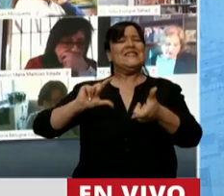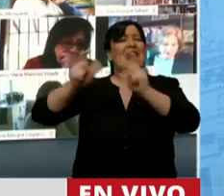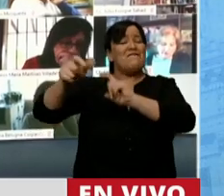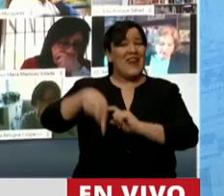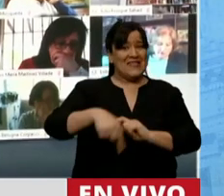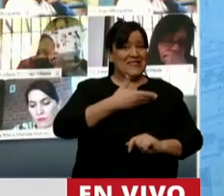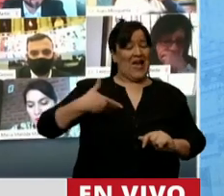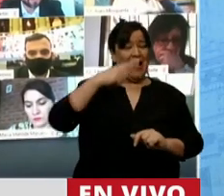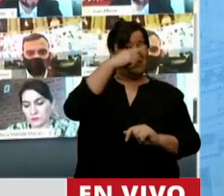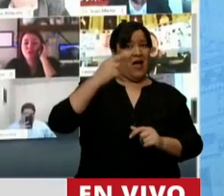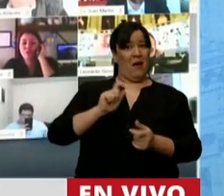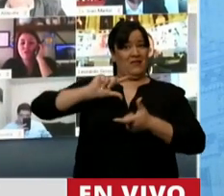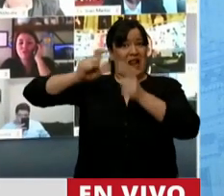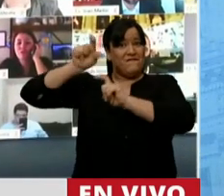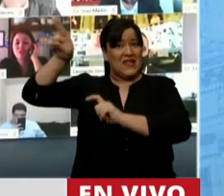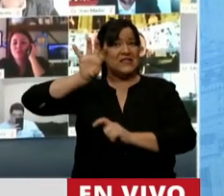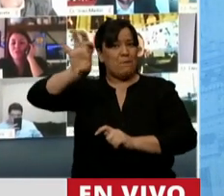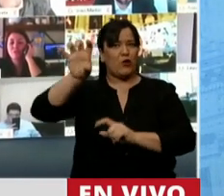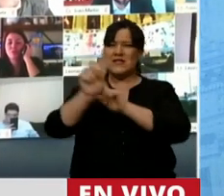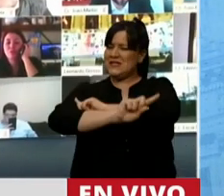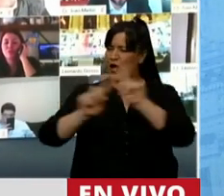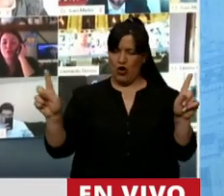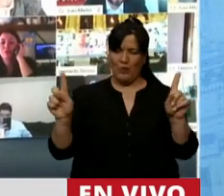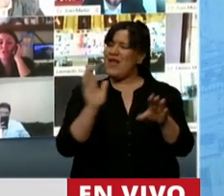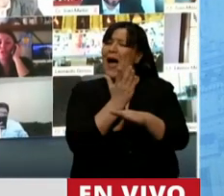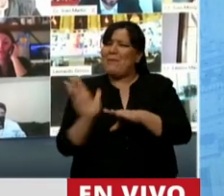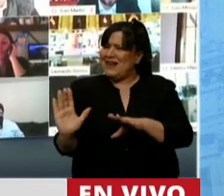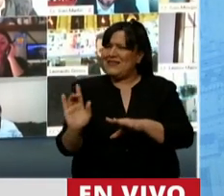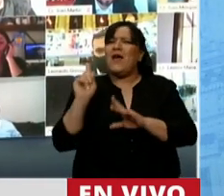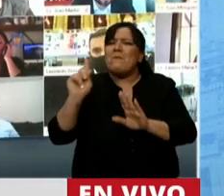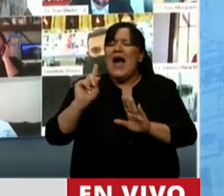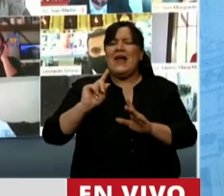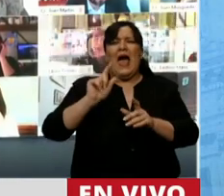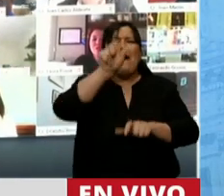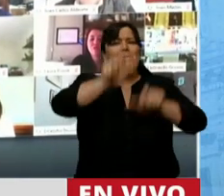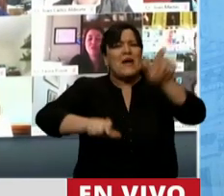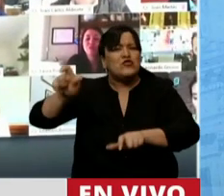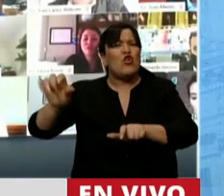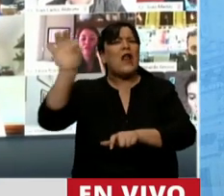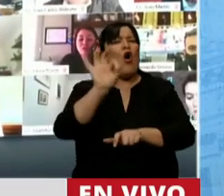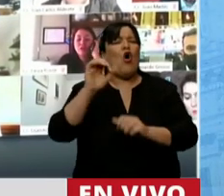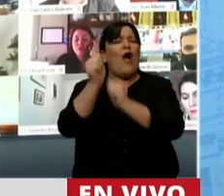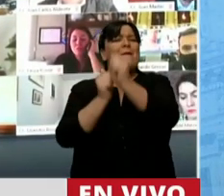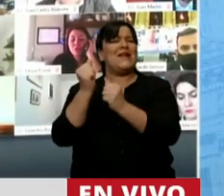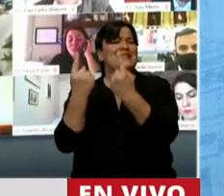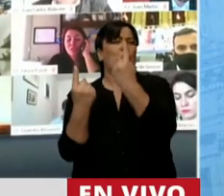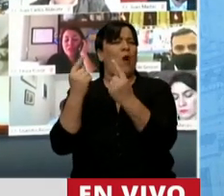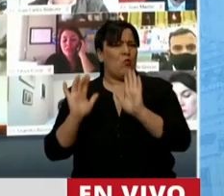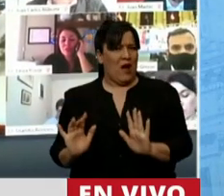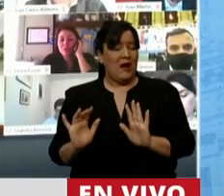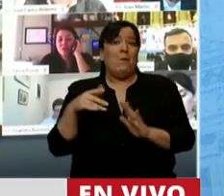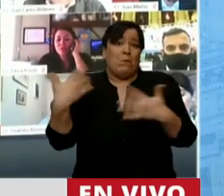provincias son transferencias a personas oa empresas con ese criterio